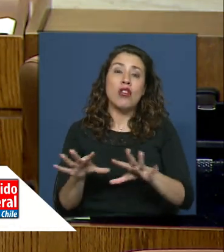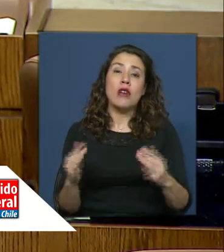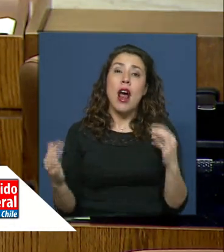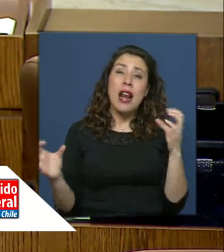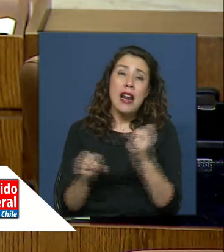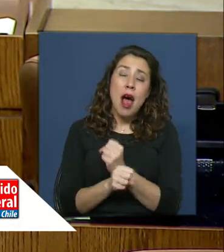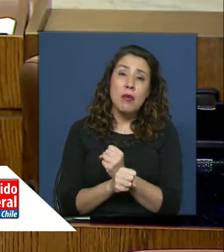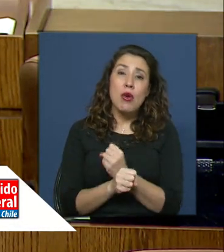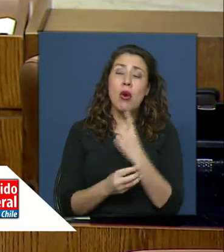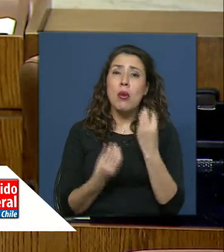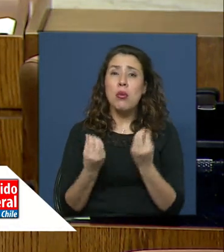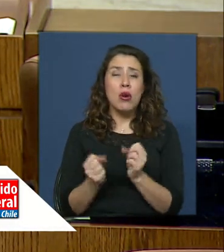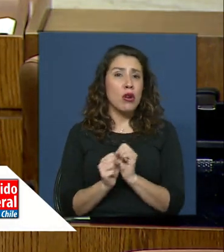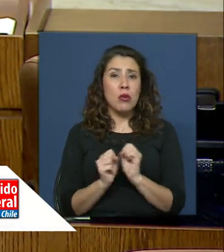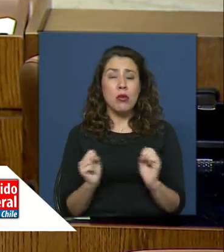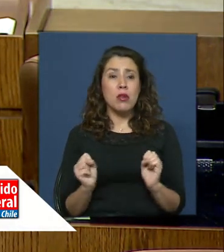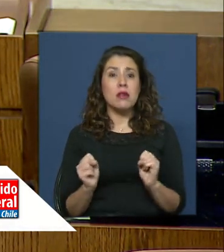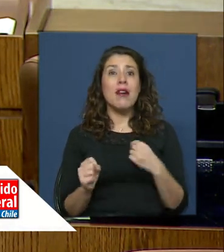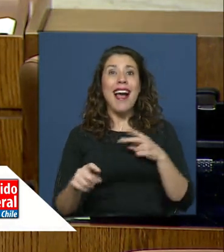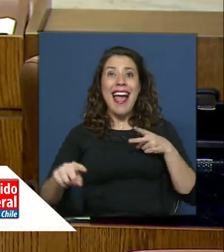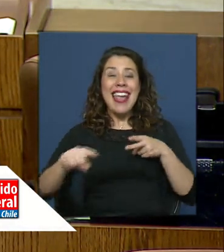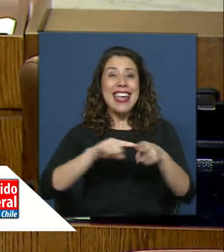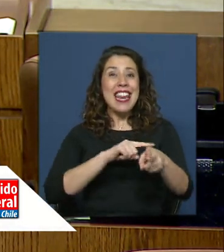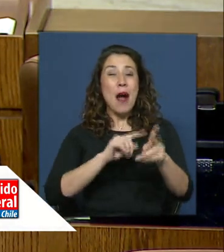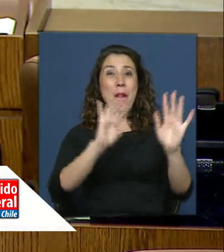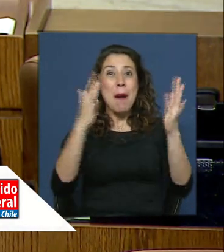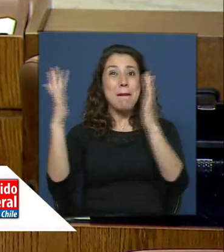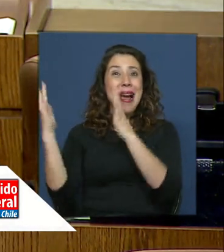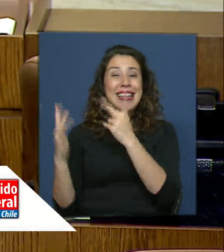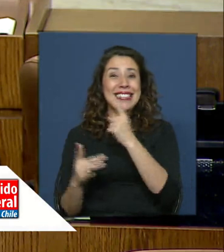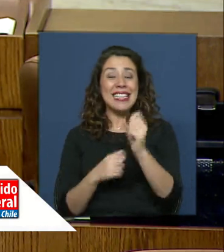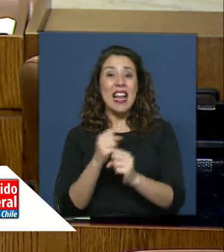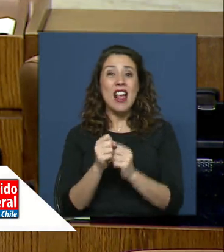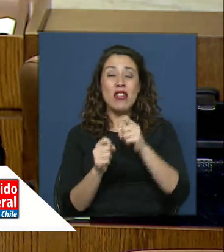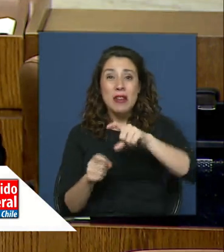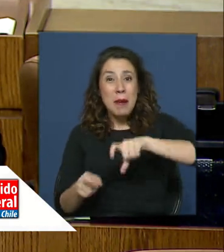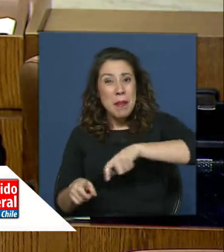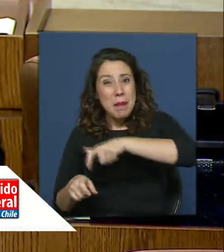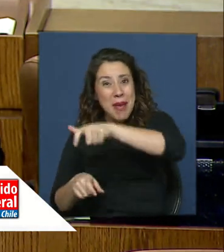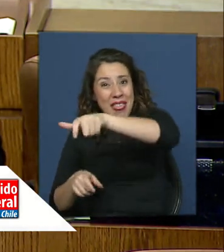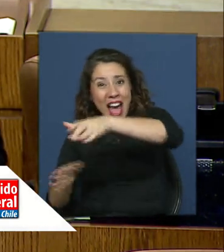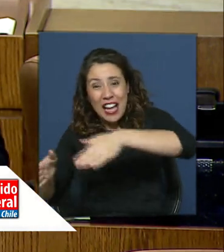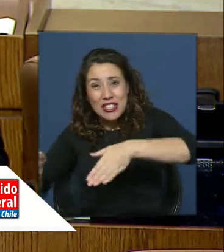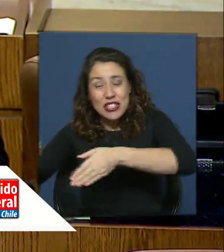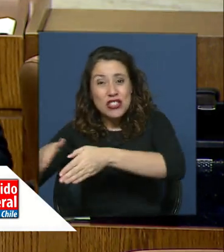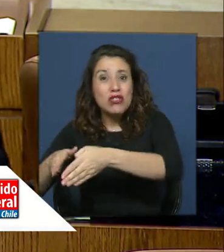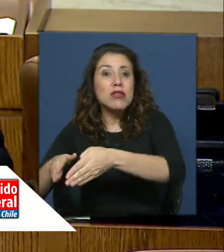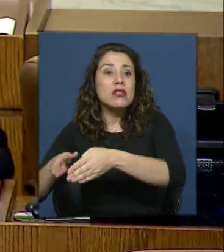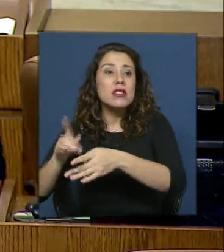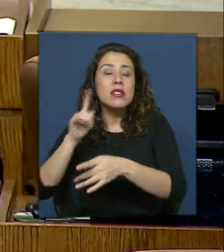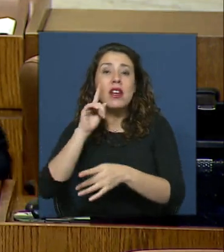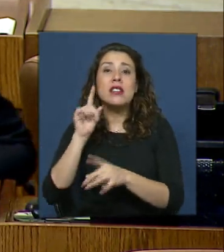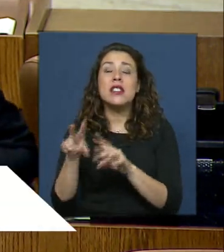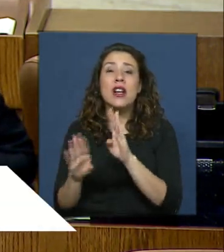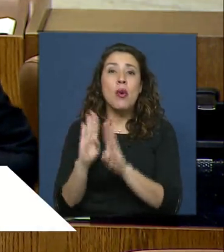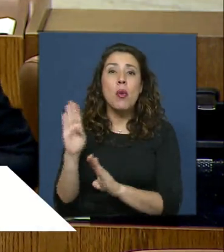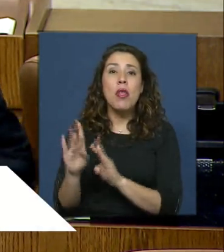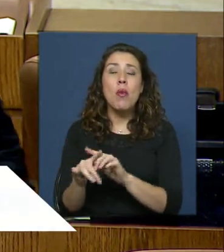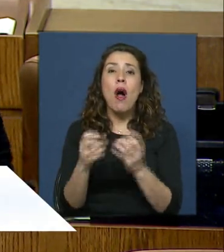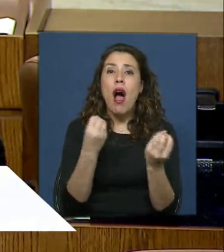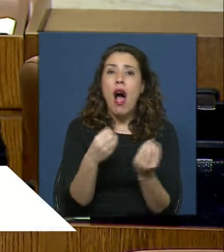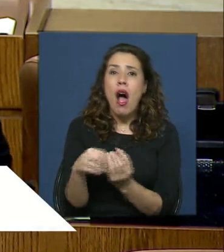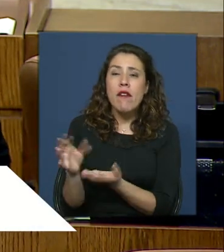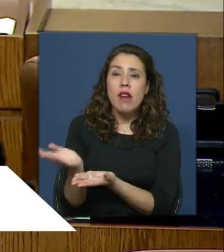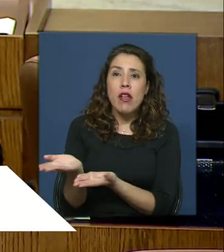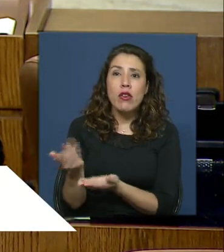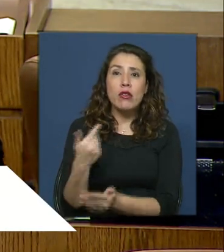Porque no tiene sentido abrir el Parque Centenario si esa franja va a estar descuidada y abandonada.